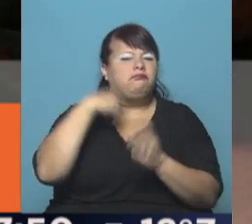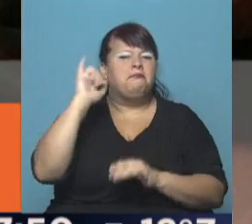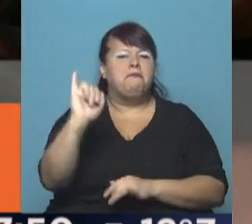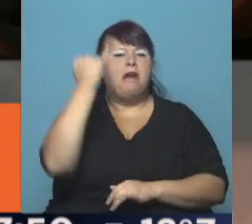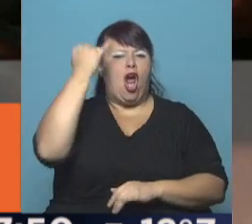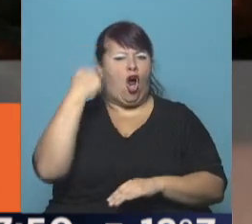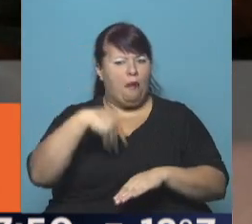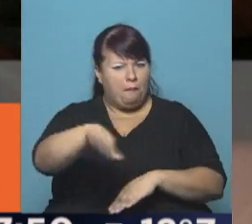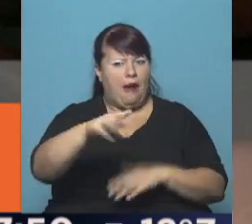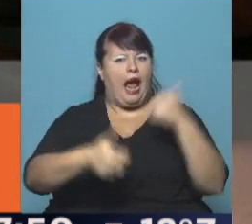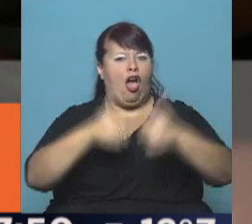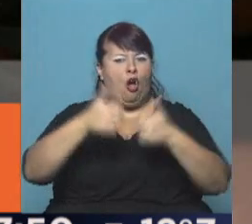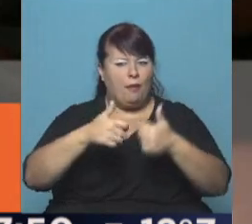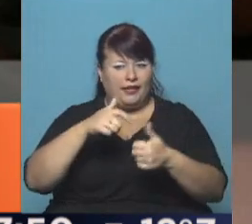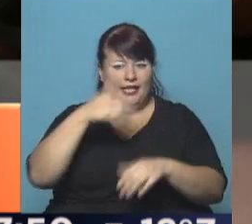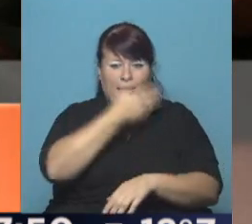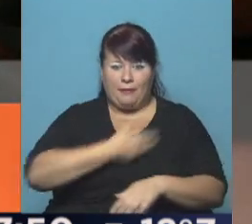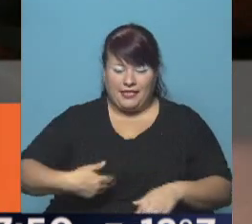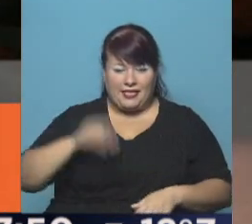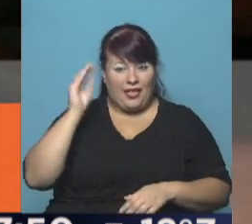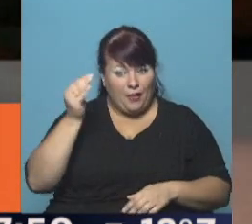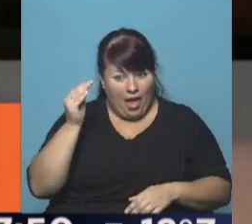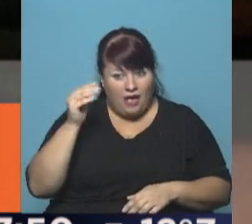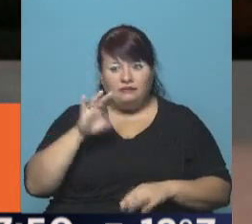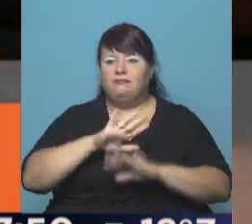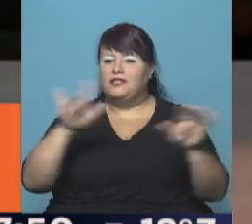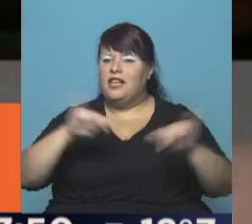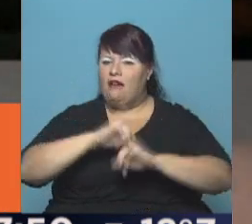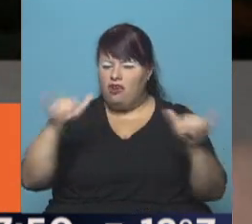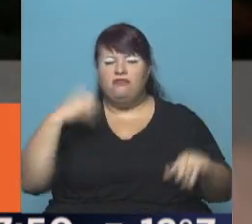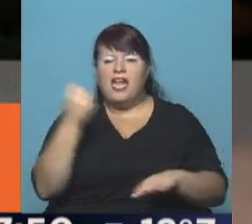mejor posicionado para competir por la presidencia de Brasil, ya ha anunciado su candidatura.